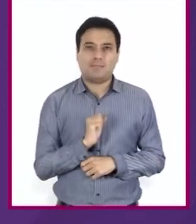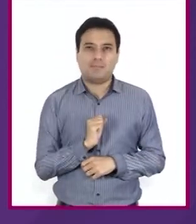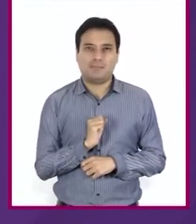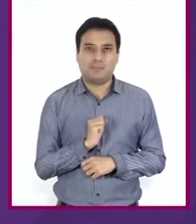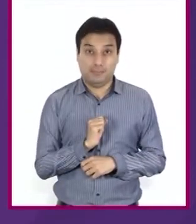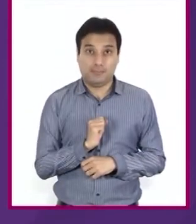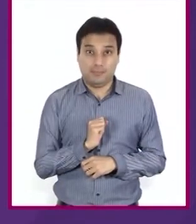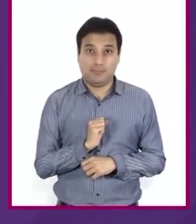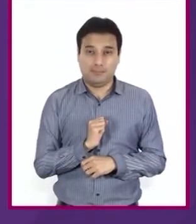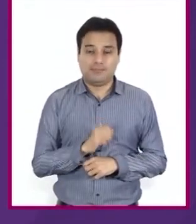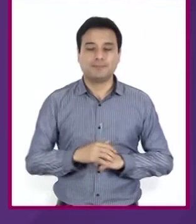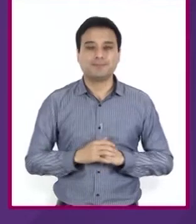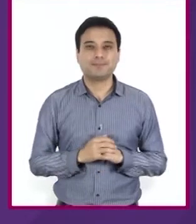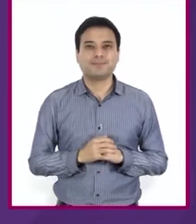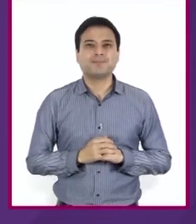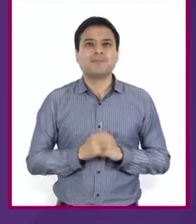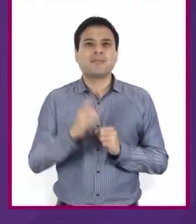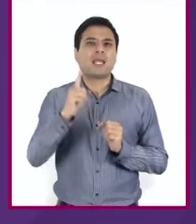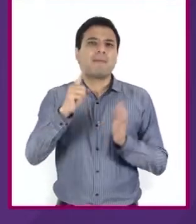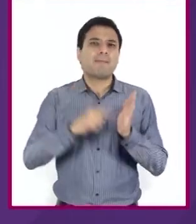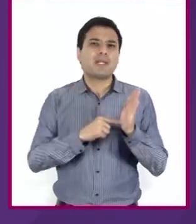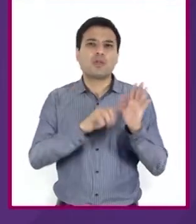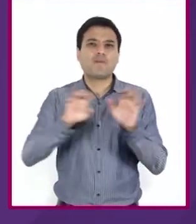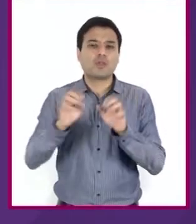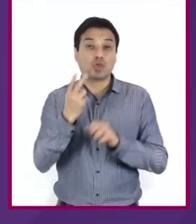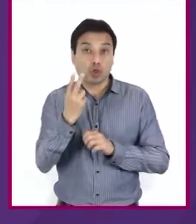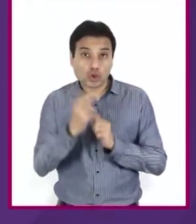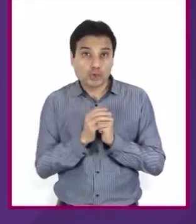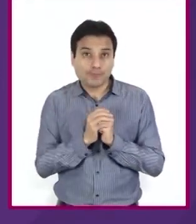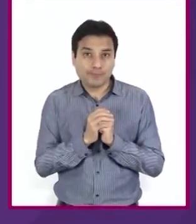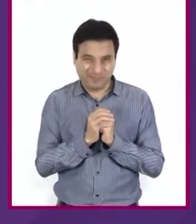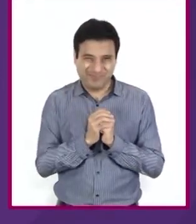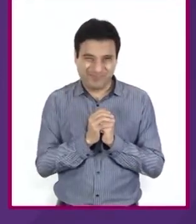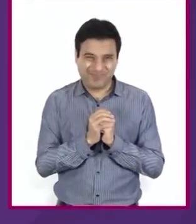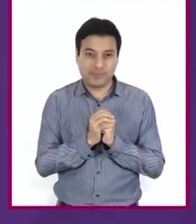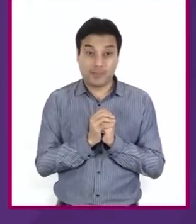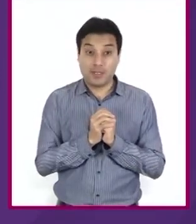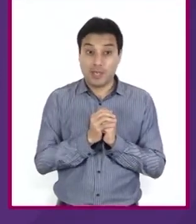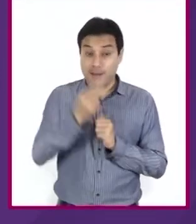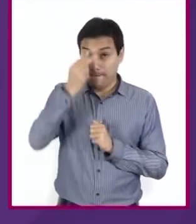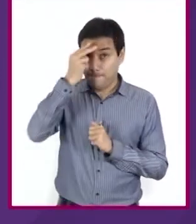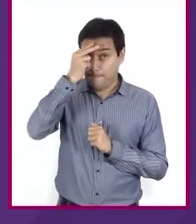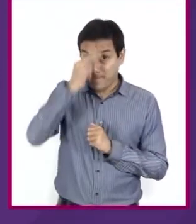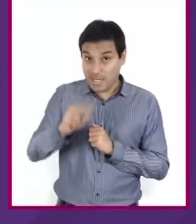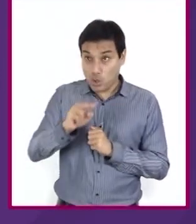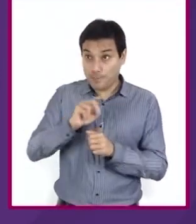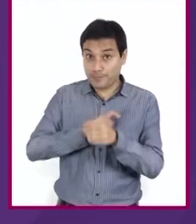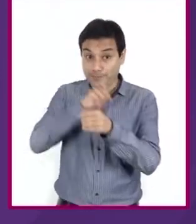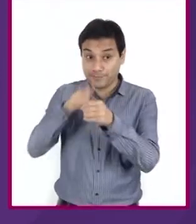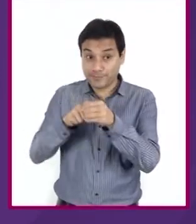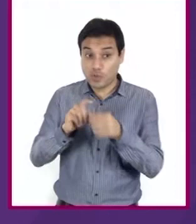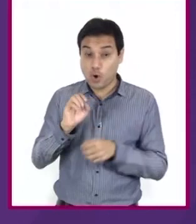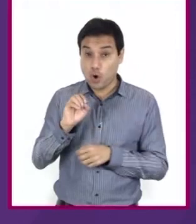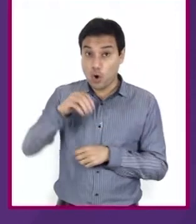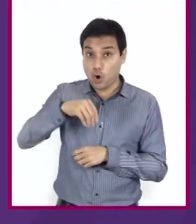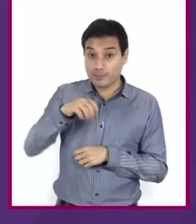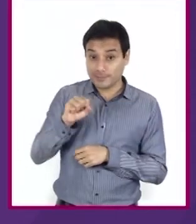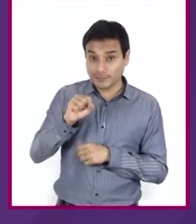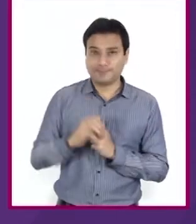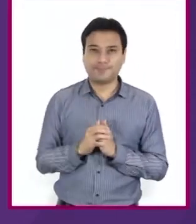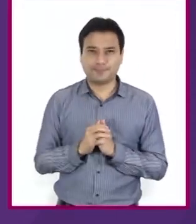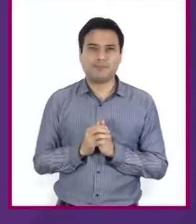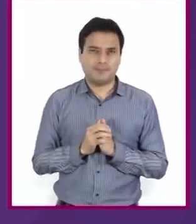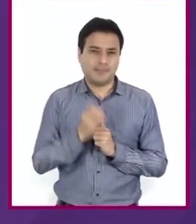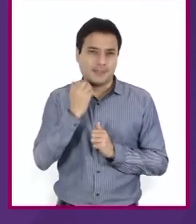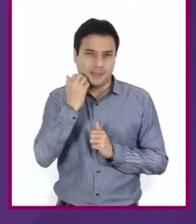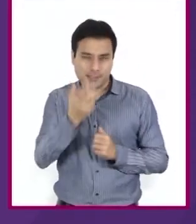enfermedades. Desde 1902, año en que México se integró a la OMS, trabaja para mejorar la salud